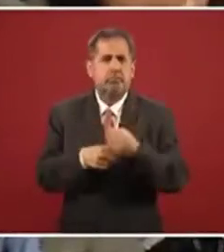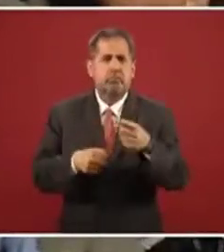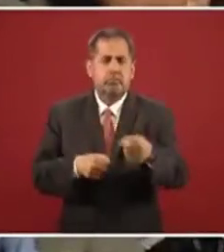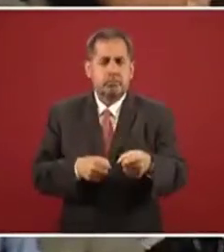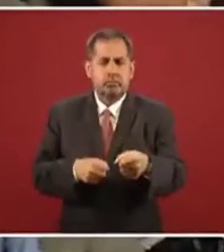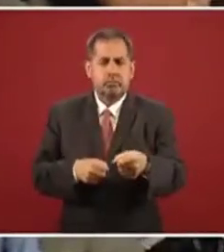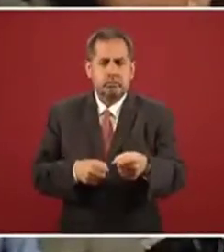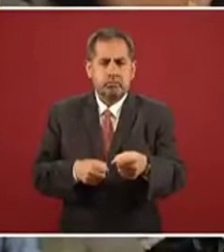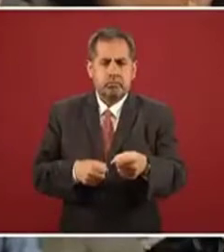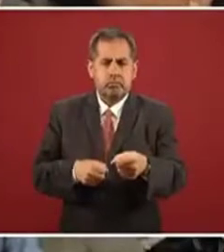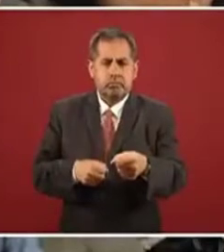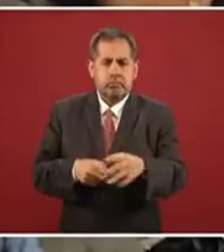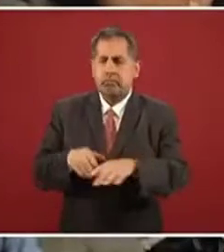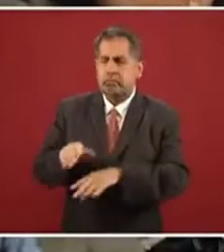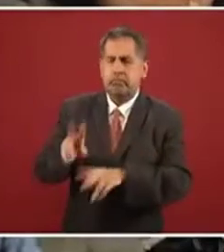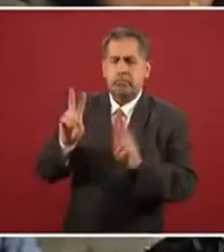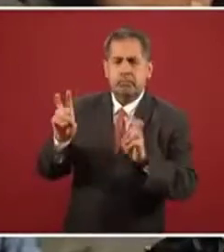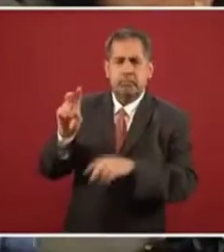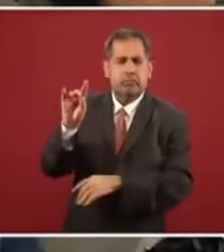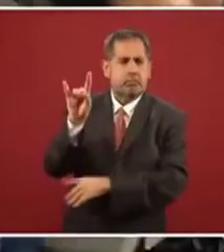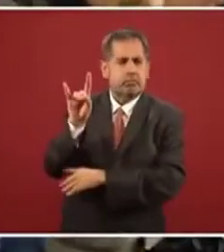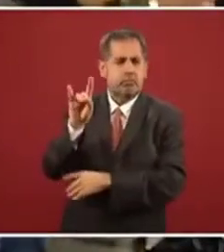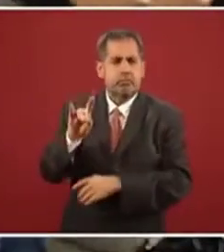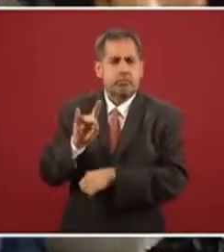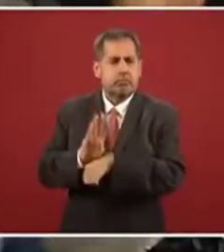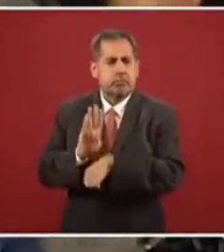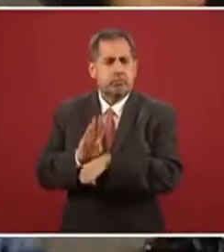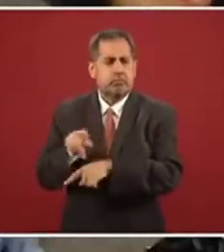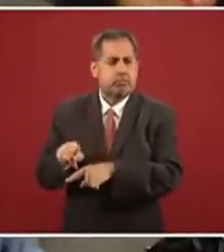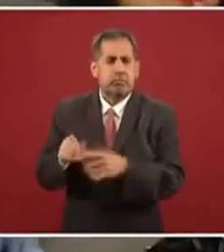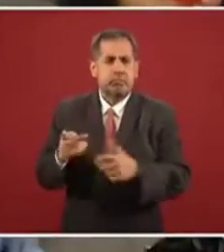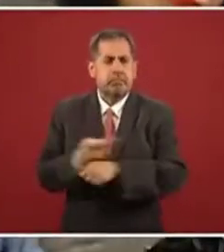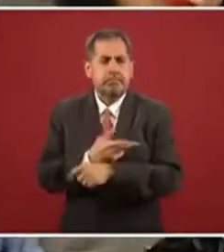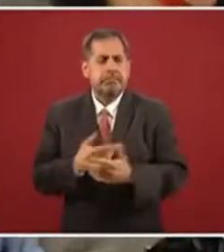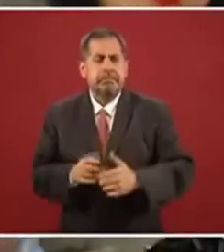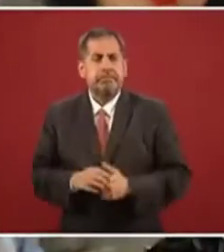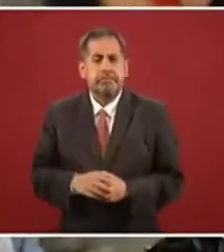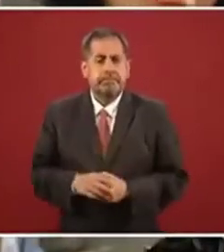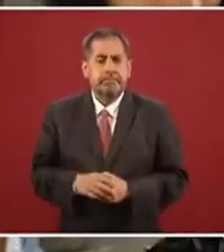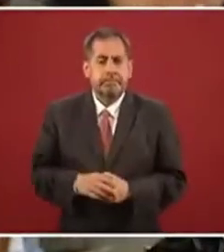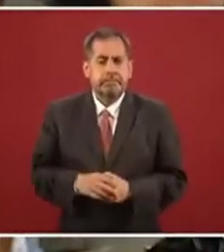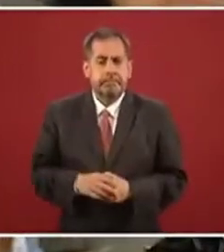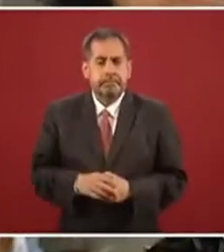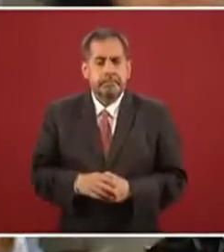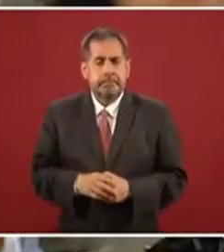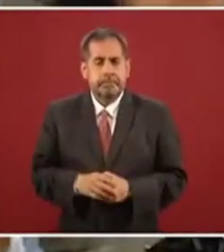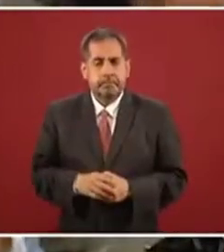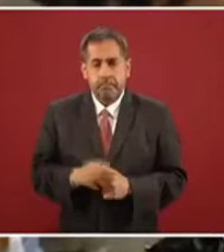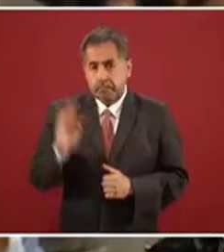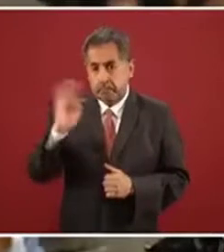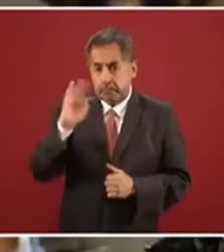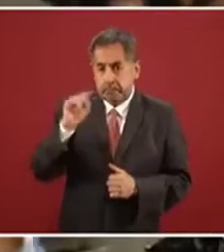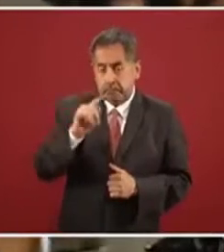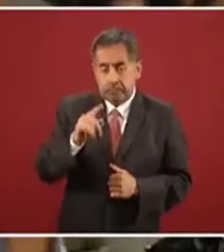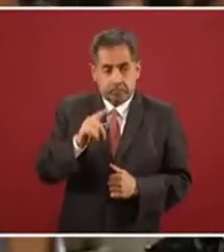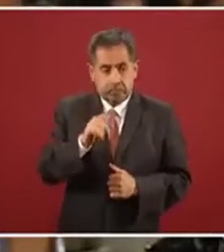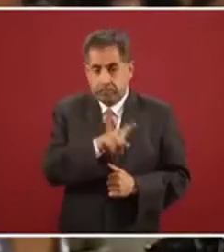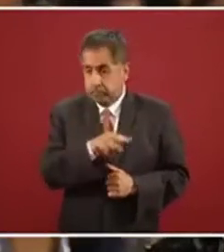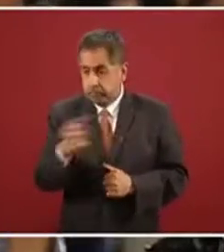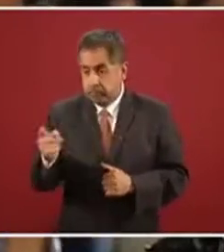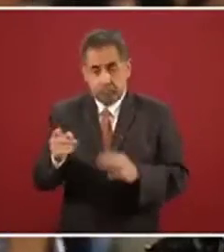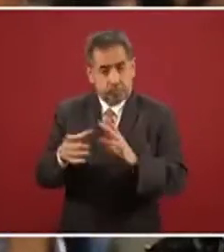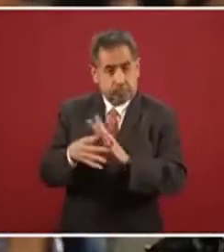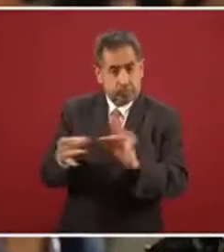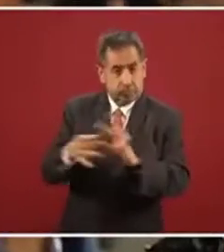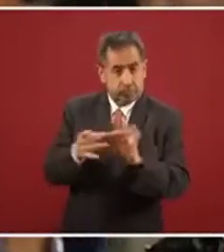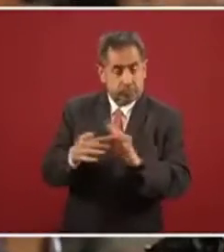el tema es sobre Bolivia. Quisiera saber si esperan de ustedes una explicación